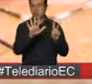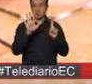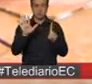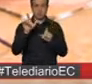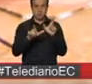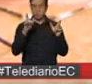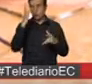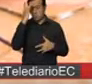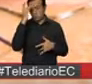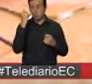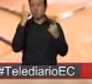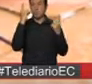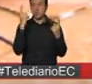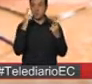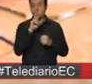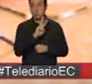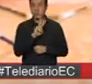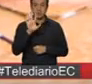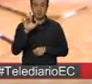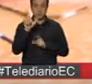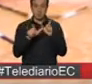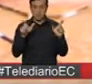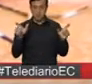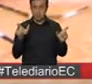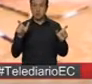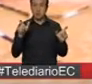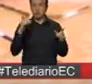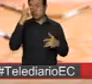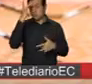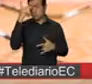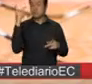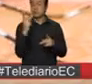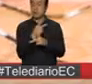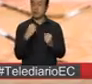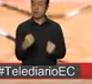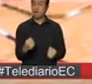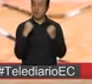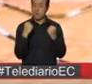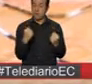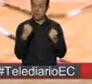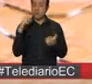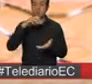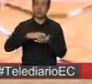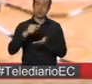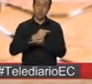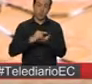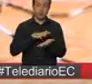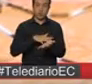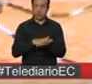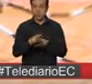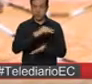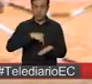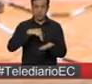signos de alarma y 25 presentan síntomas graves en las provincias del guayas los ríos manabí